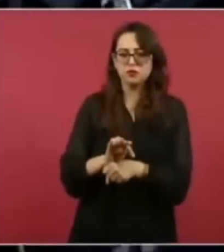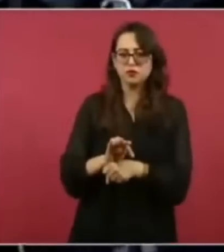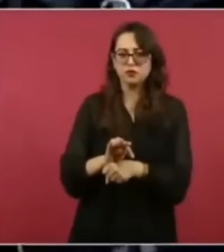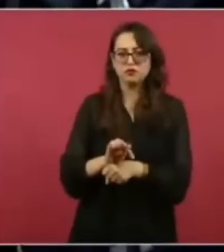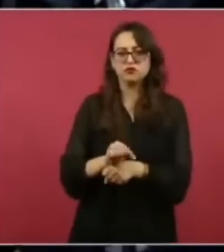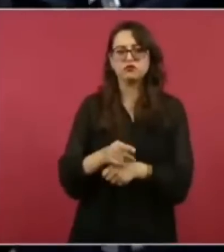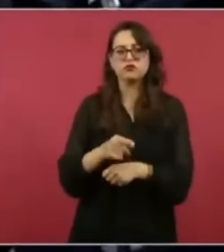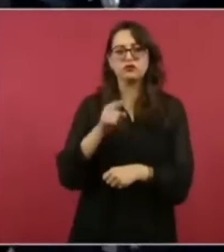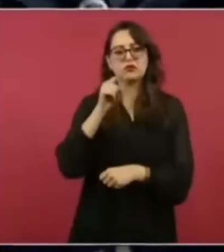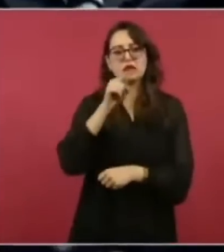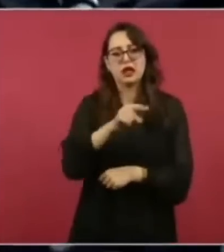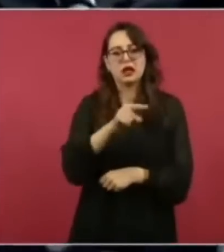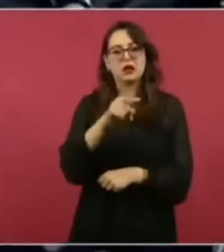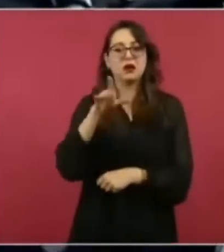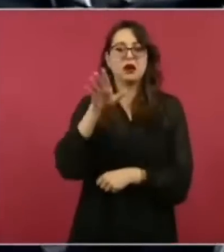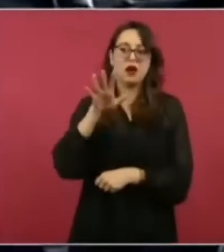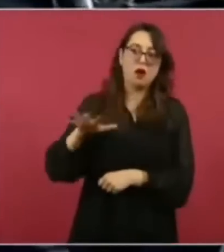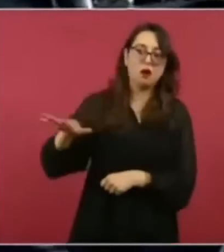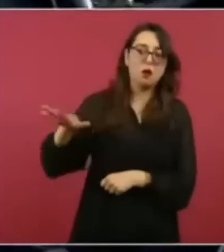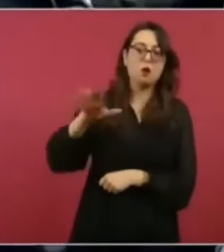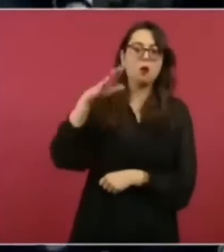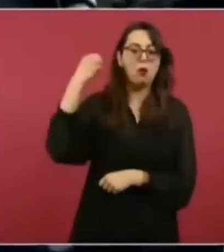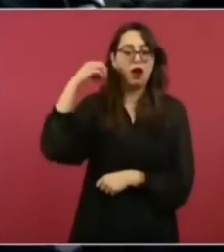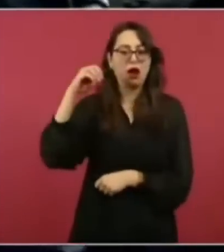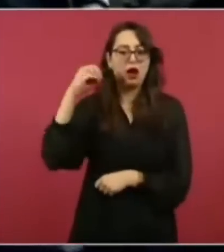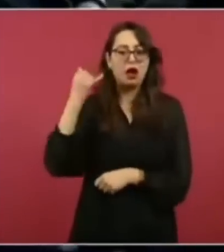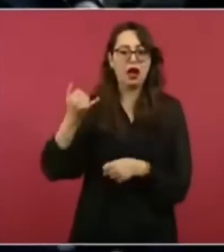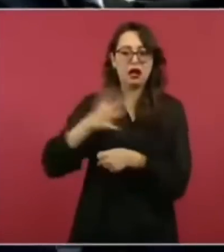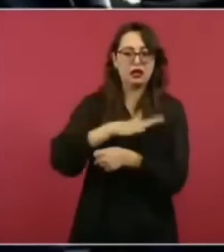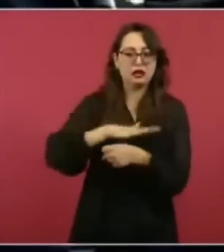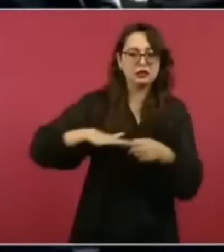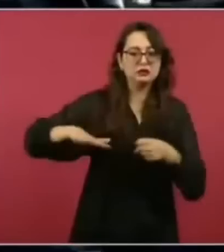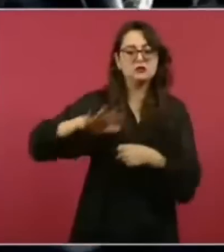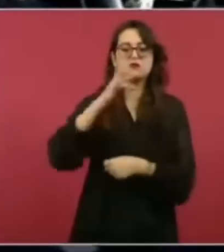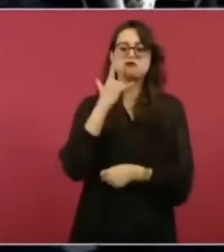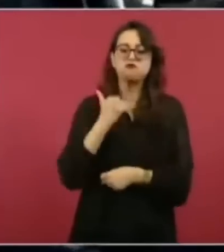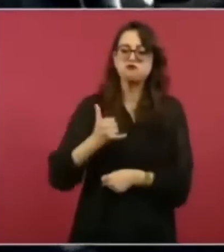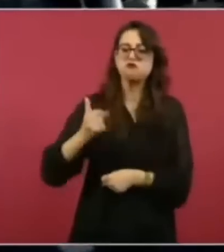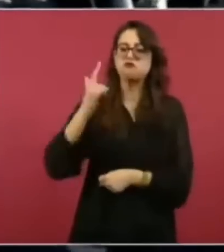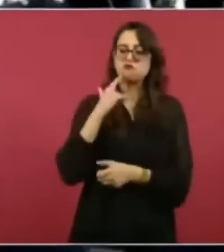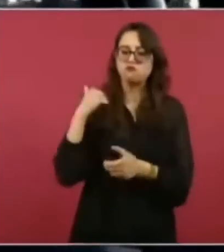el Istmo, desde